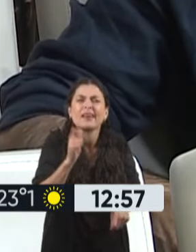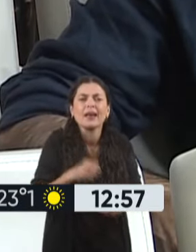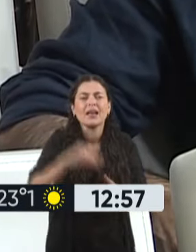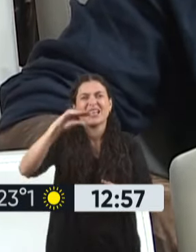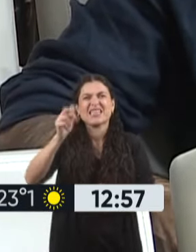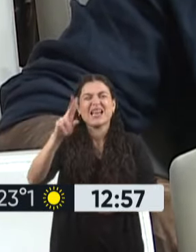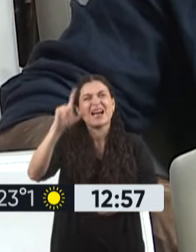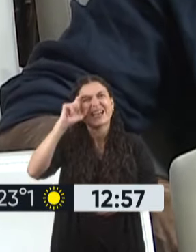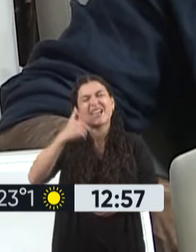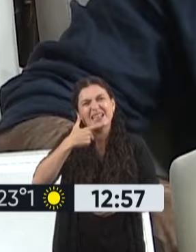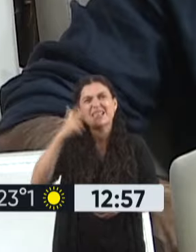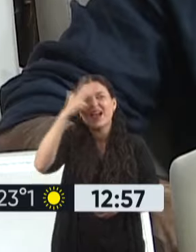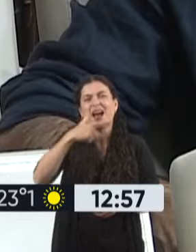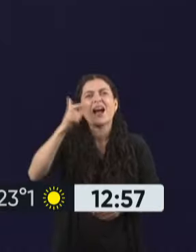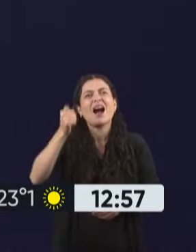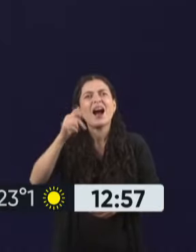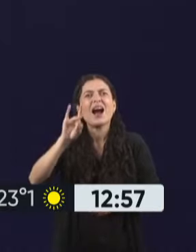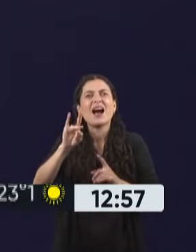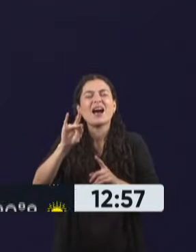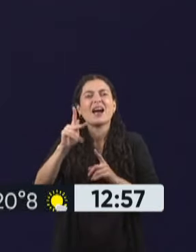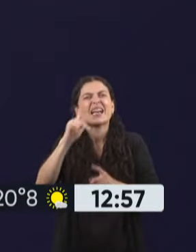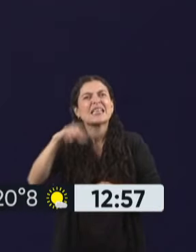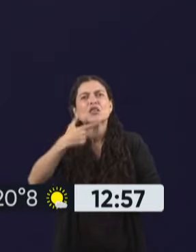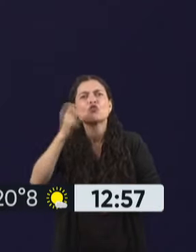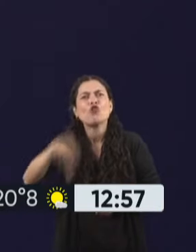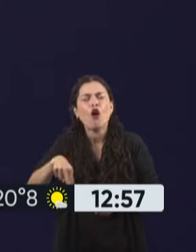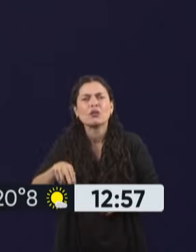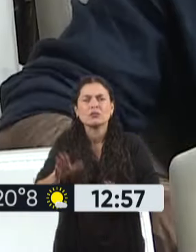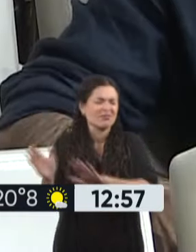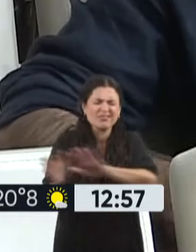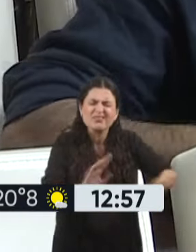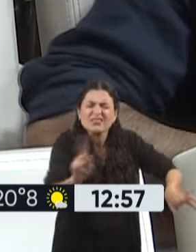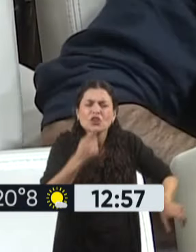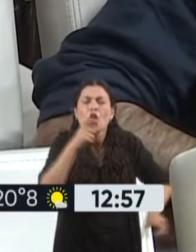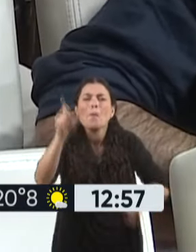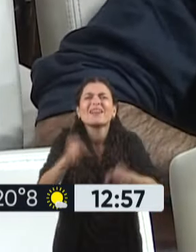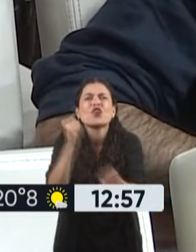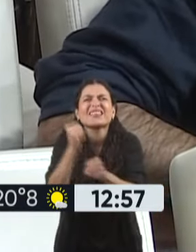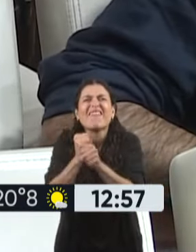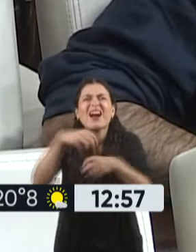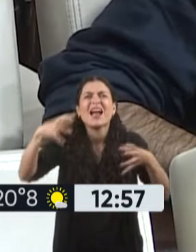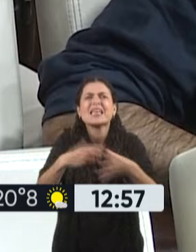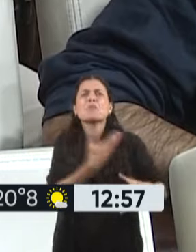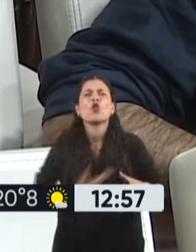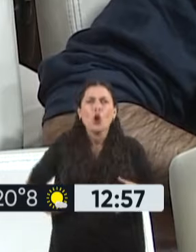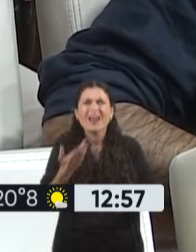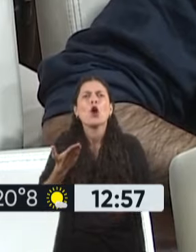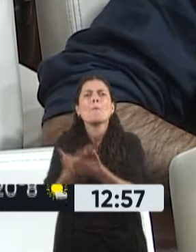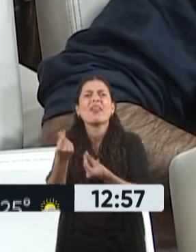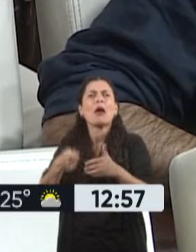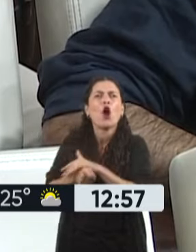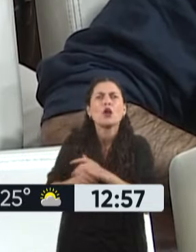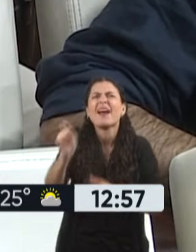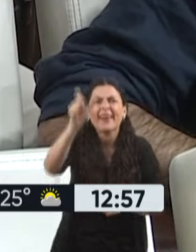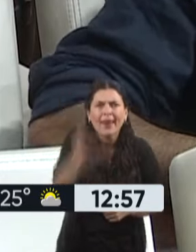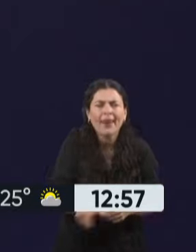Charles Hackinson. No, pero ¿quién pide coimas en el gobierno? Es lo que yo le estoy planteando, lo que están declarando para que usted pueda aclararlo o no,